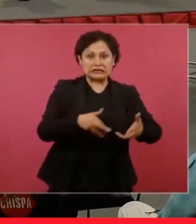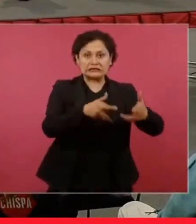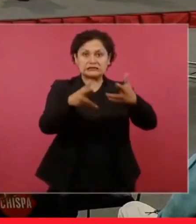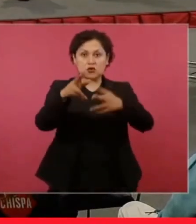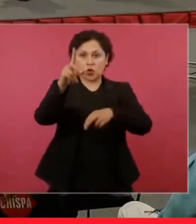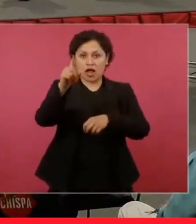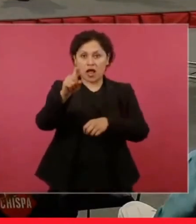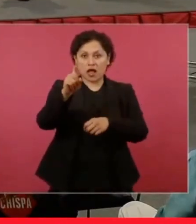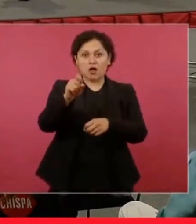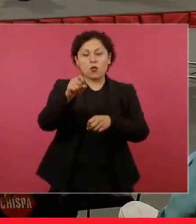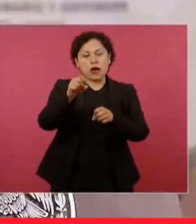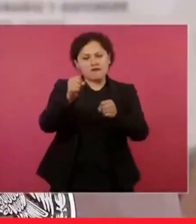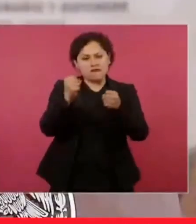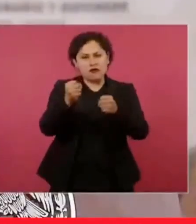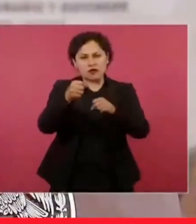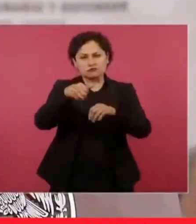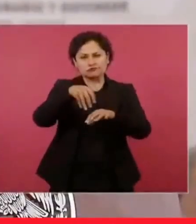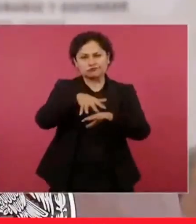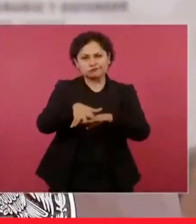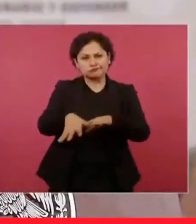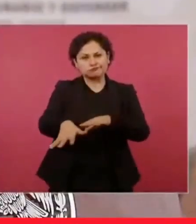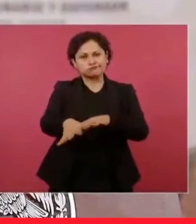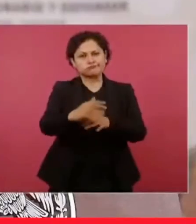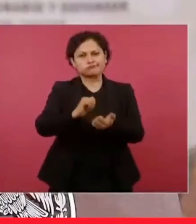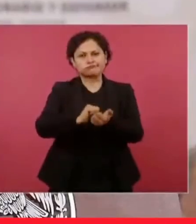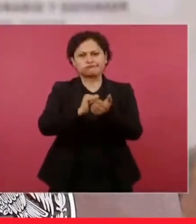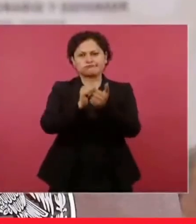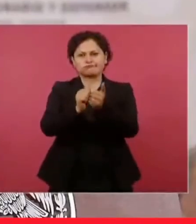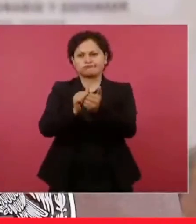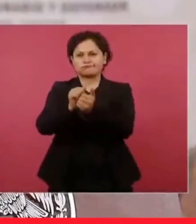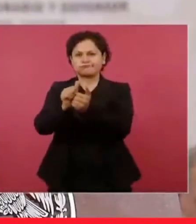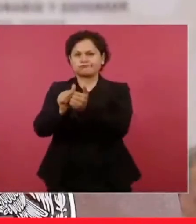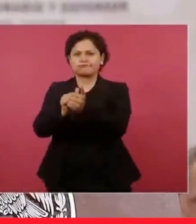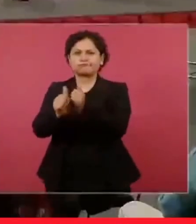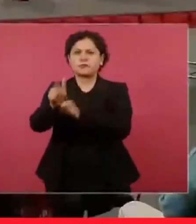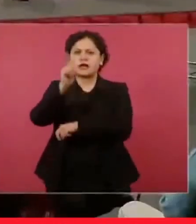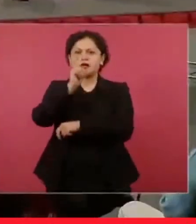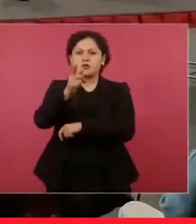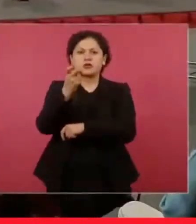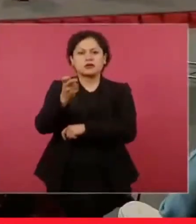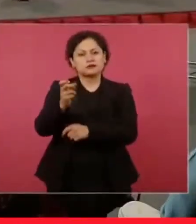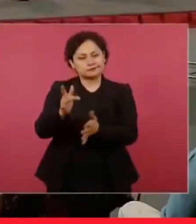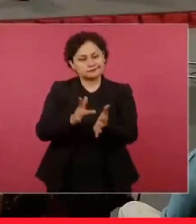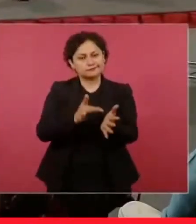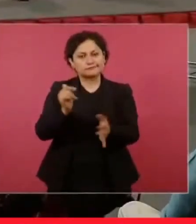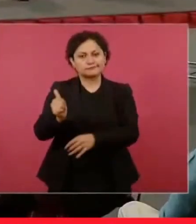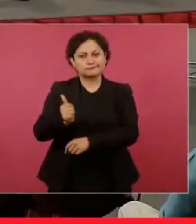y eso va a permitir aprovechar de mejor manera los recursos hídricos. La que sigue, por favor.